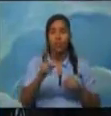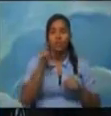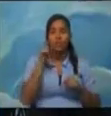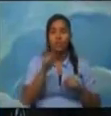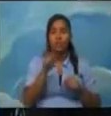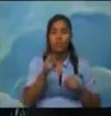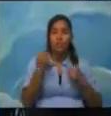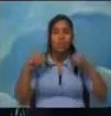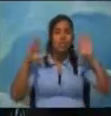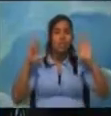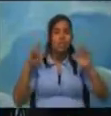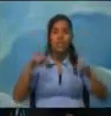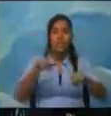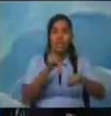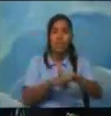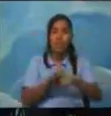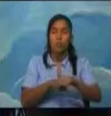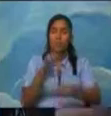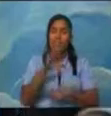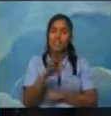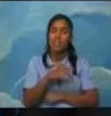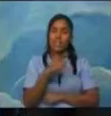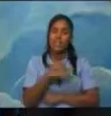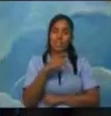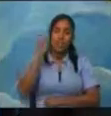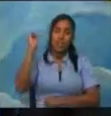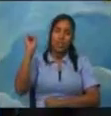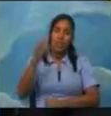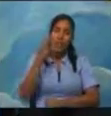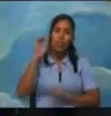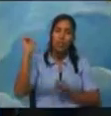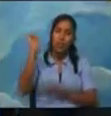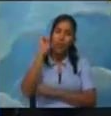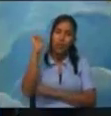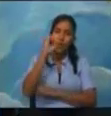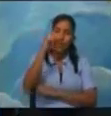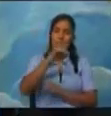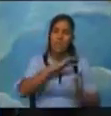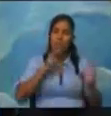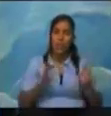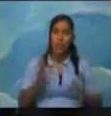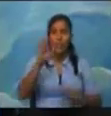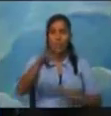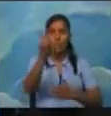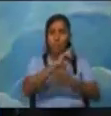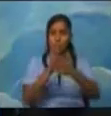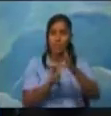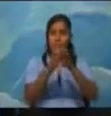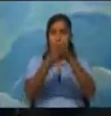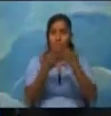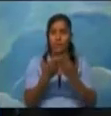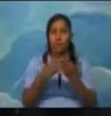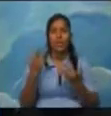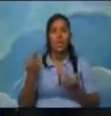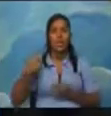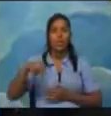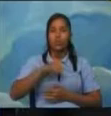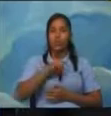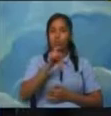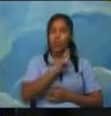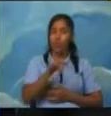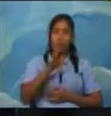usted quizás en este momento está sintiendo la luz del Evangelio, que eso esté escrito en la Biblia, que nosotros no podemos